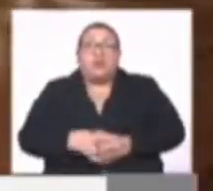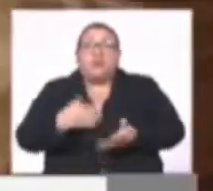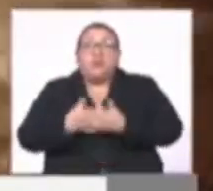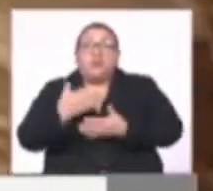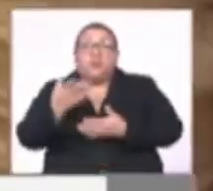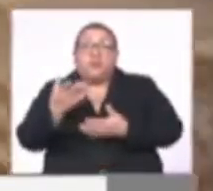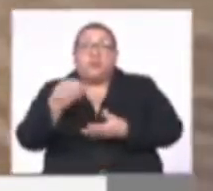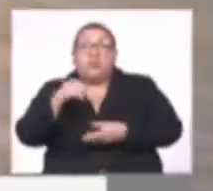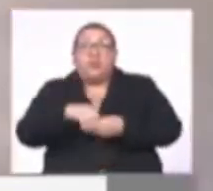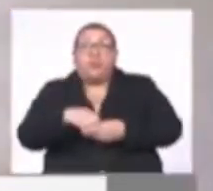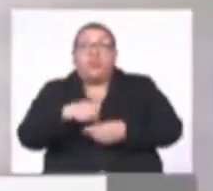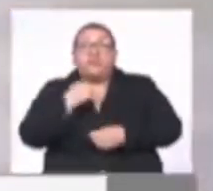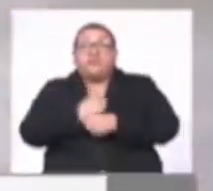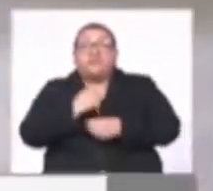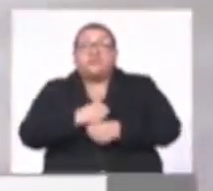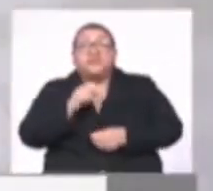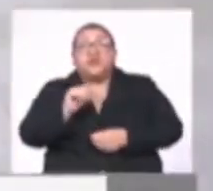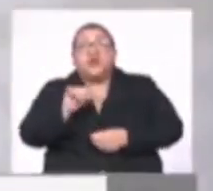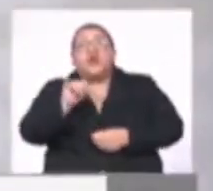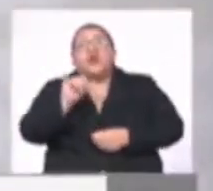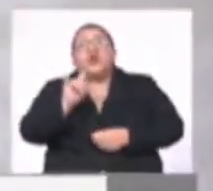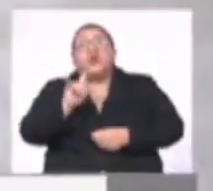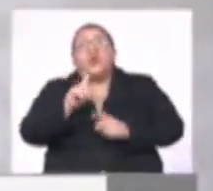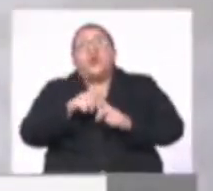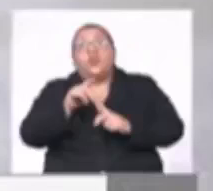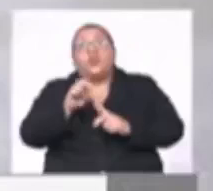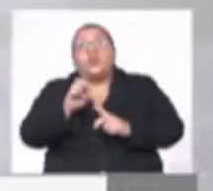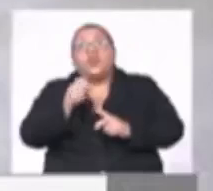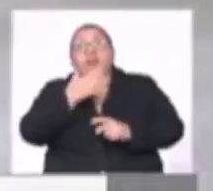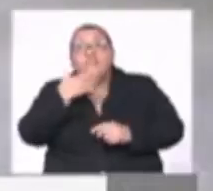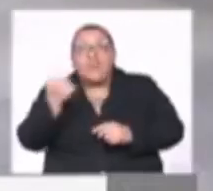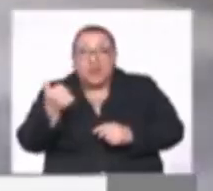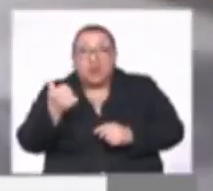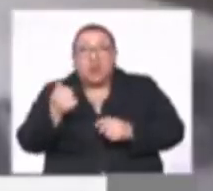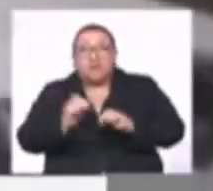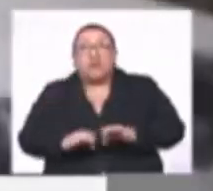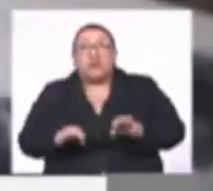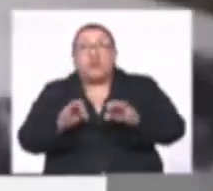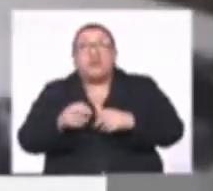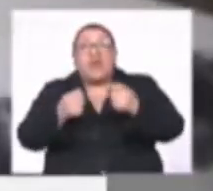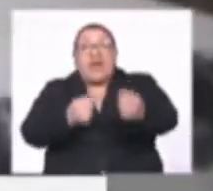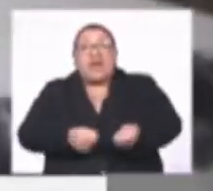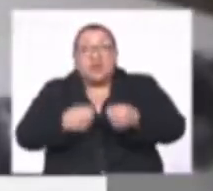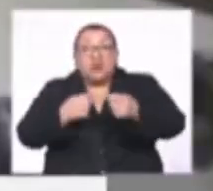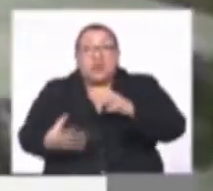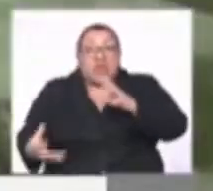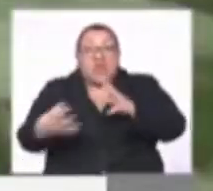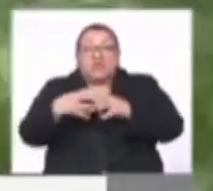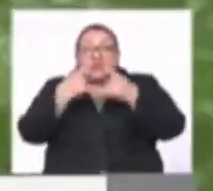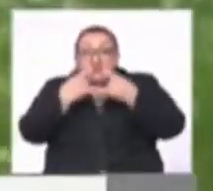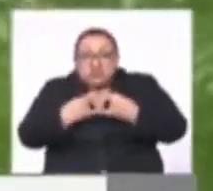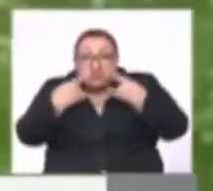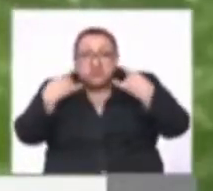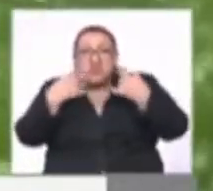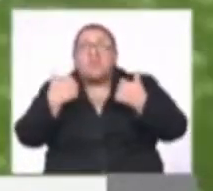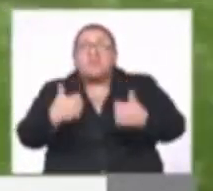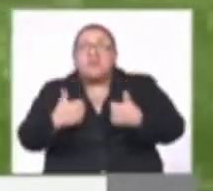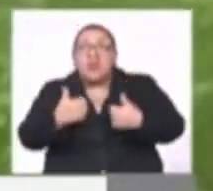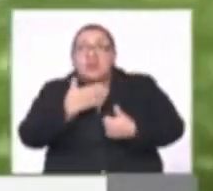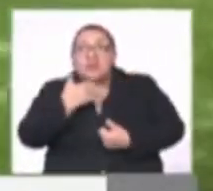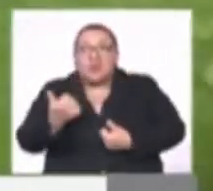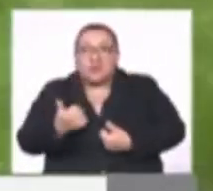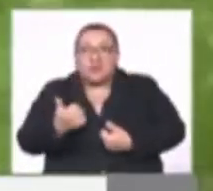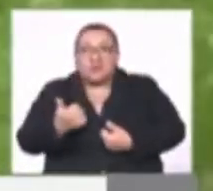propone la inclusión del cultivo de yute dentro del Programa Nacional de Cultivos Agroindustriales y Agroexportación del Instituto Nacional de